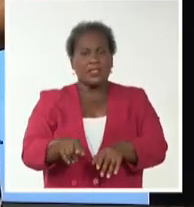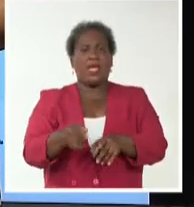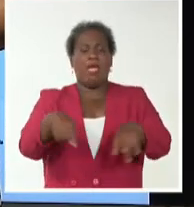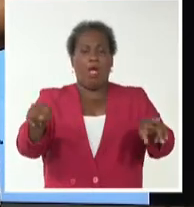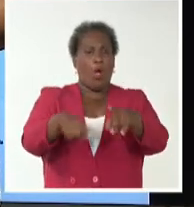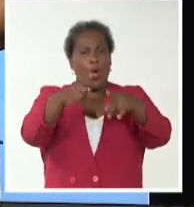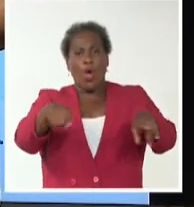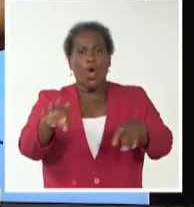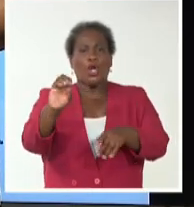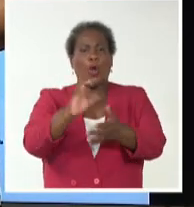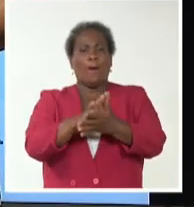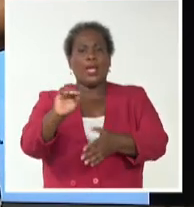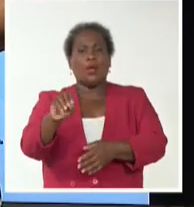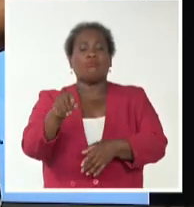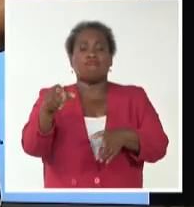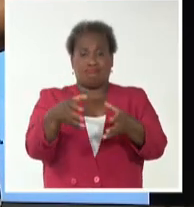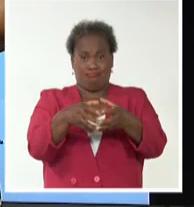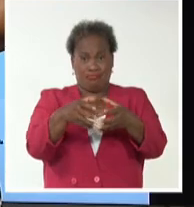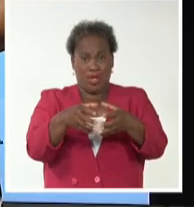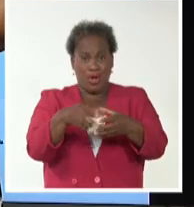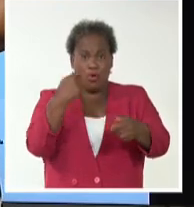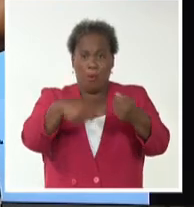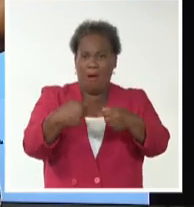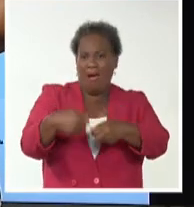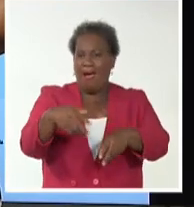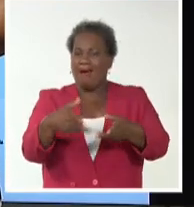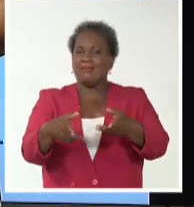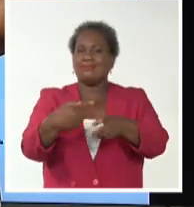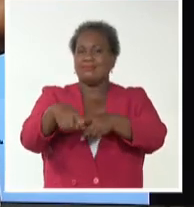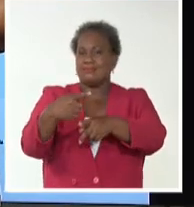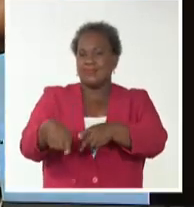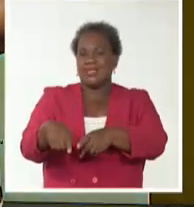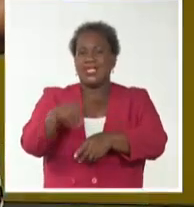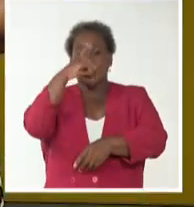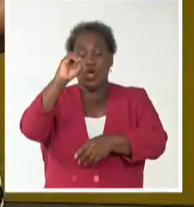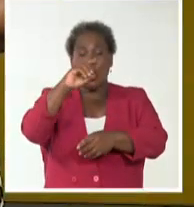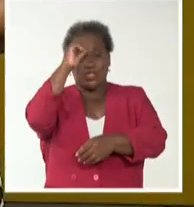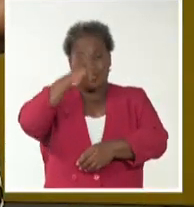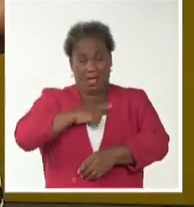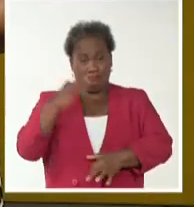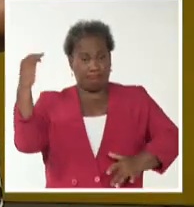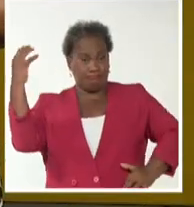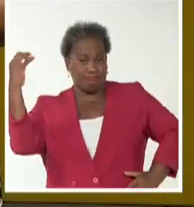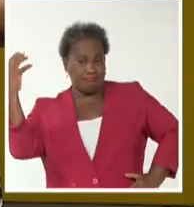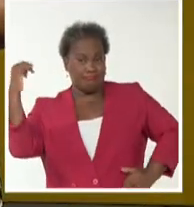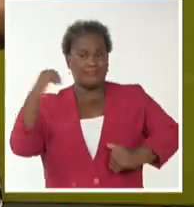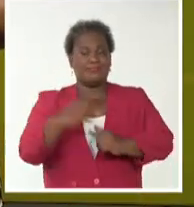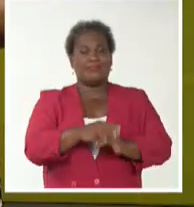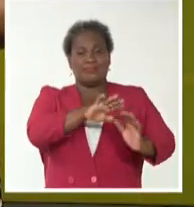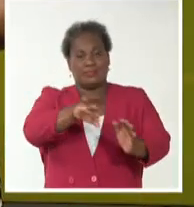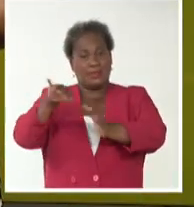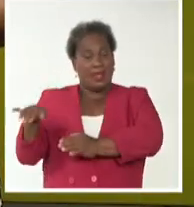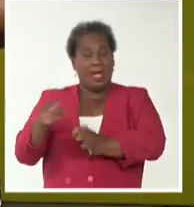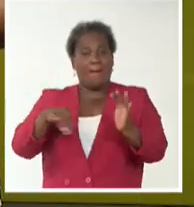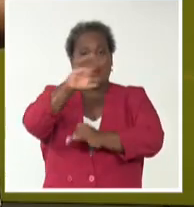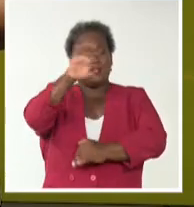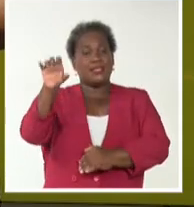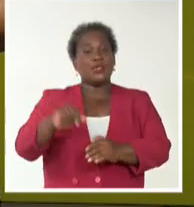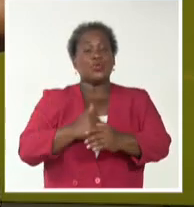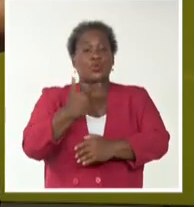el septeto santiaguero y los trovadores Ray Fernández y Eduardo Sosa. Y en otras noticias, el Ministerio de Cultura ha desarrollado